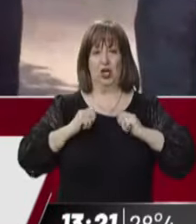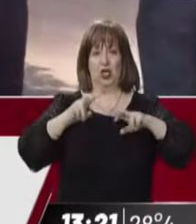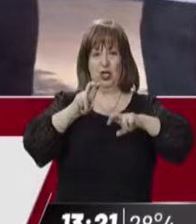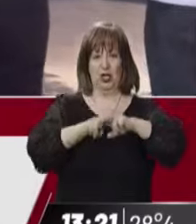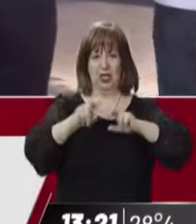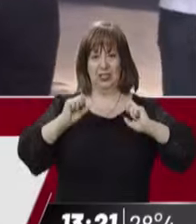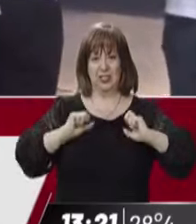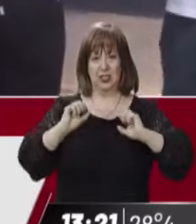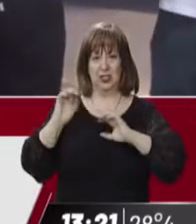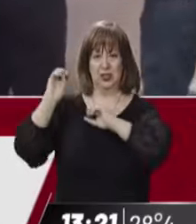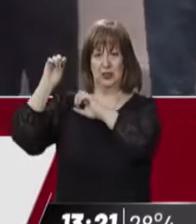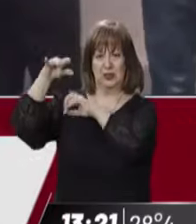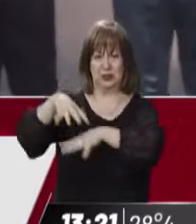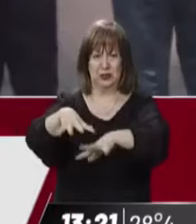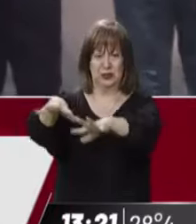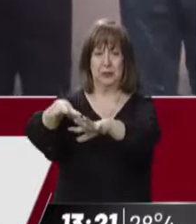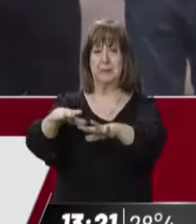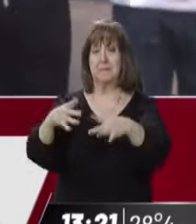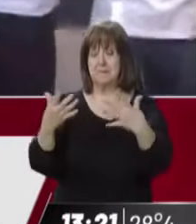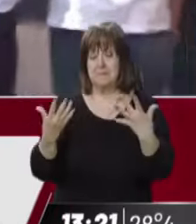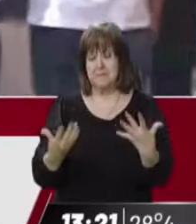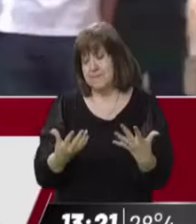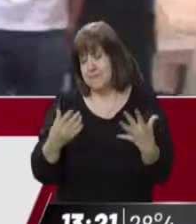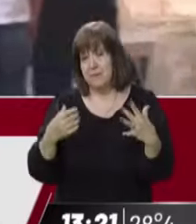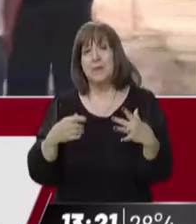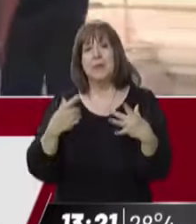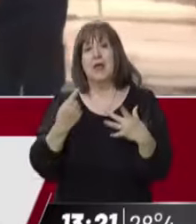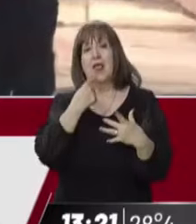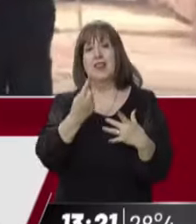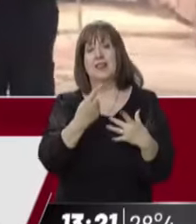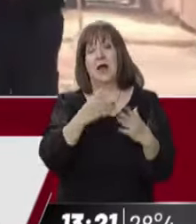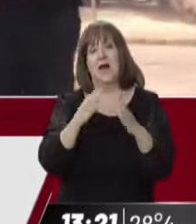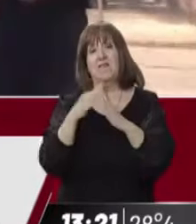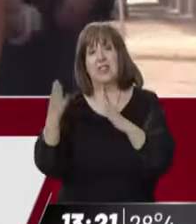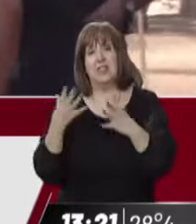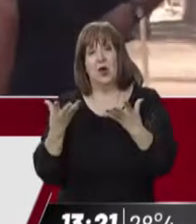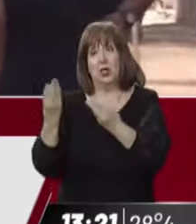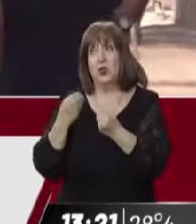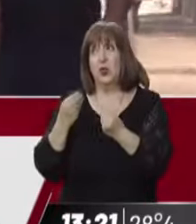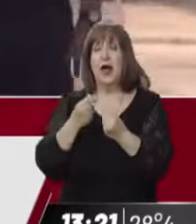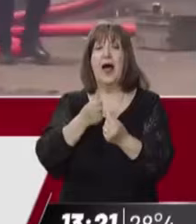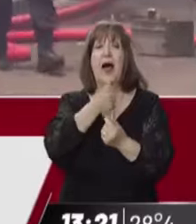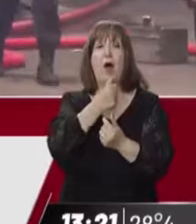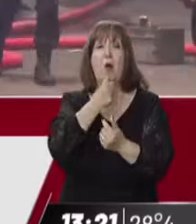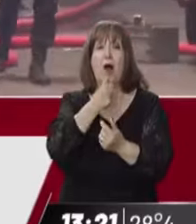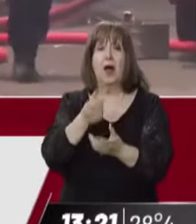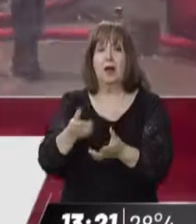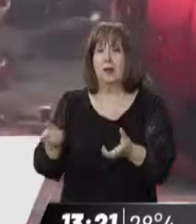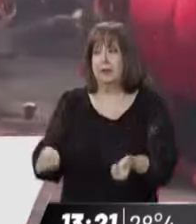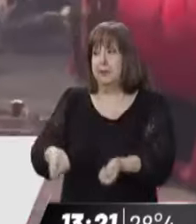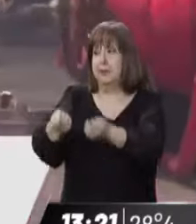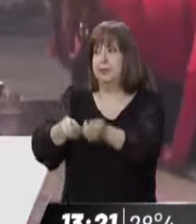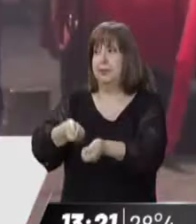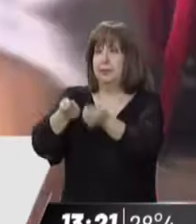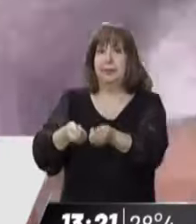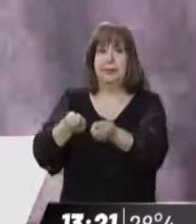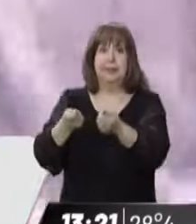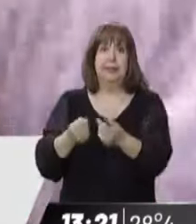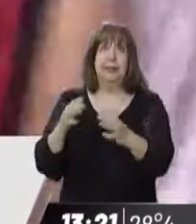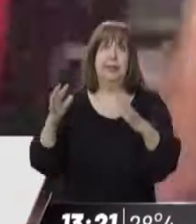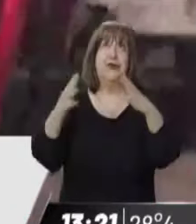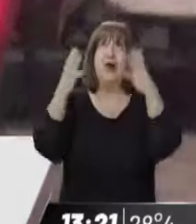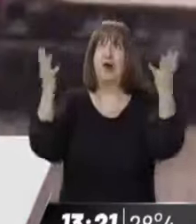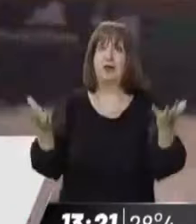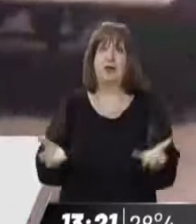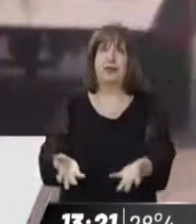totaleros tu teléfono nos decís a ver si podemos anotar para que toda la gente colaborar porque la verdad que se quedaron sin nada se quedaron sin